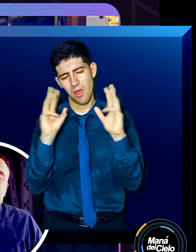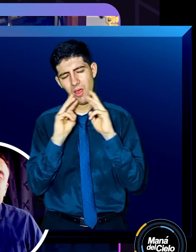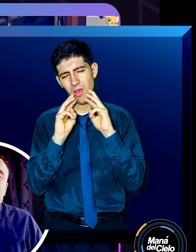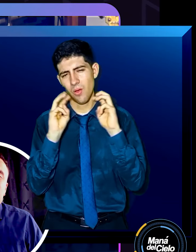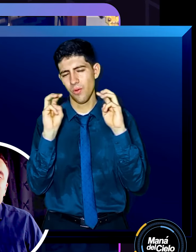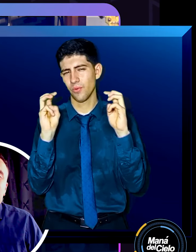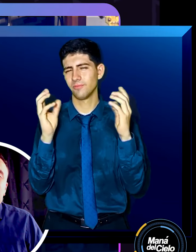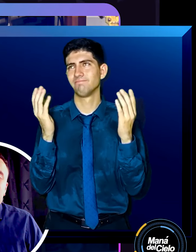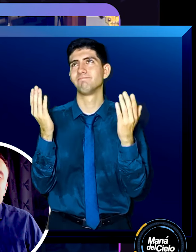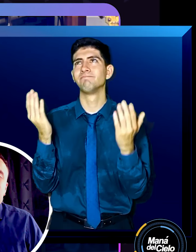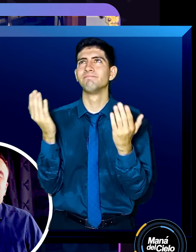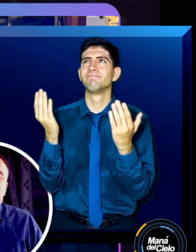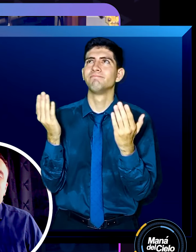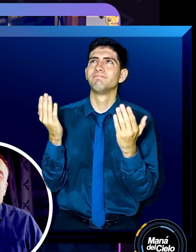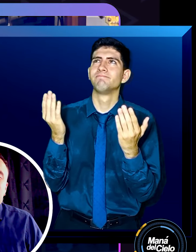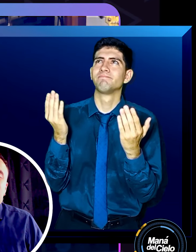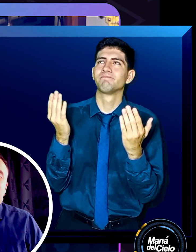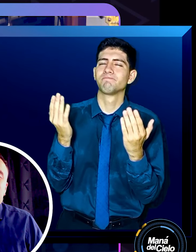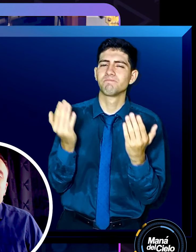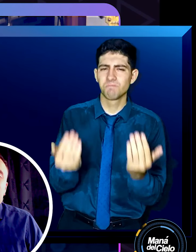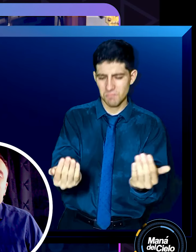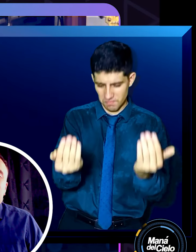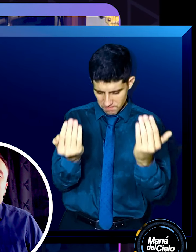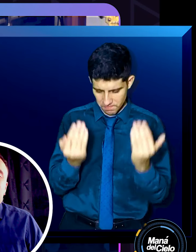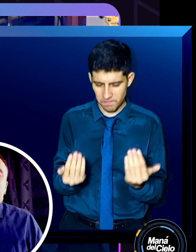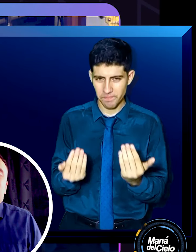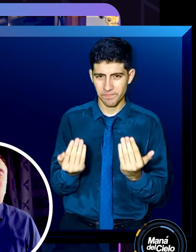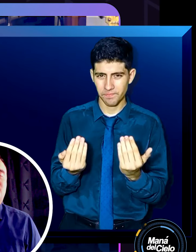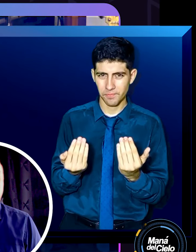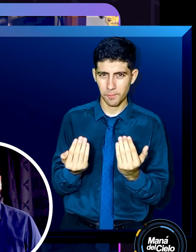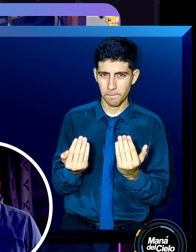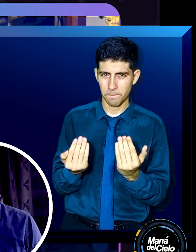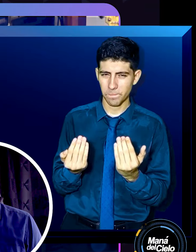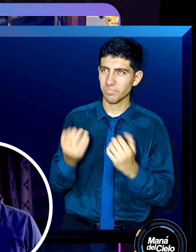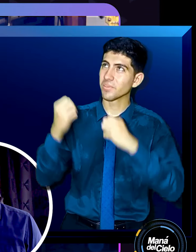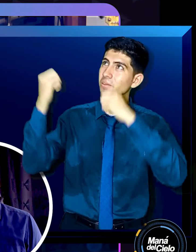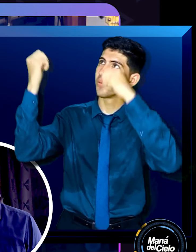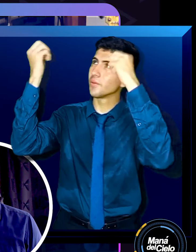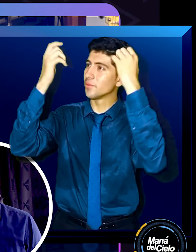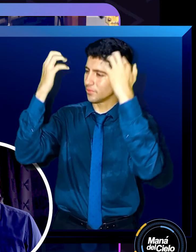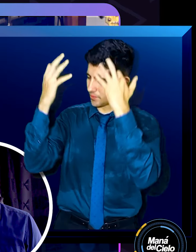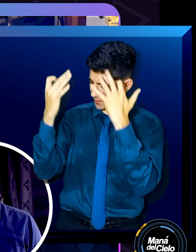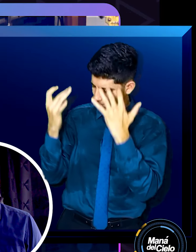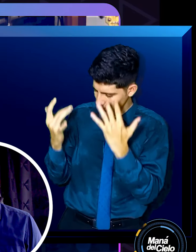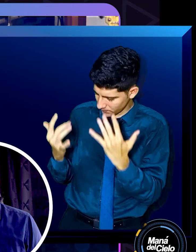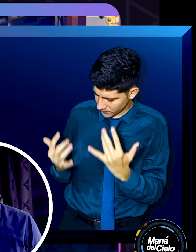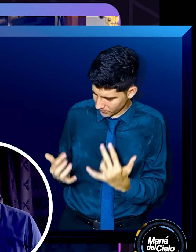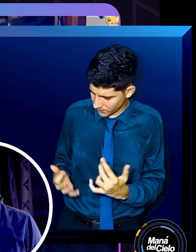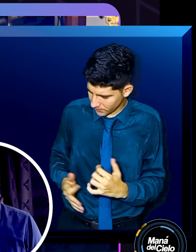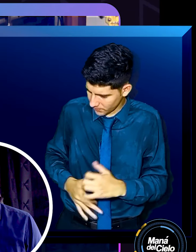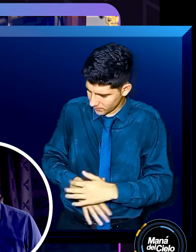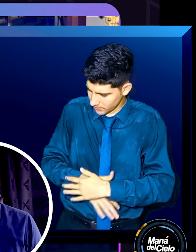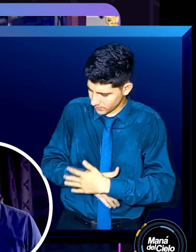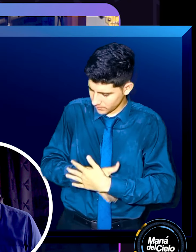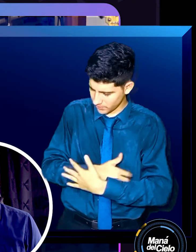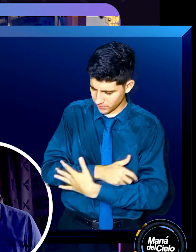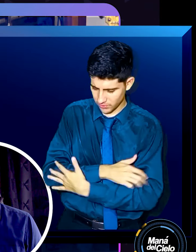Vendréis y sacaréis con regocijo aguas de las fuentes, de los pozos de la